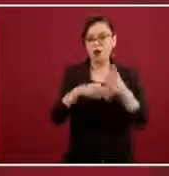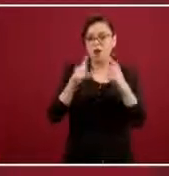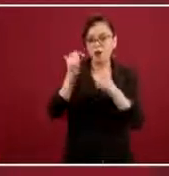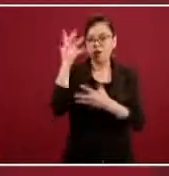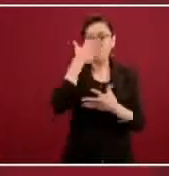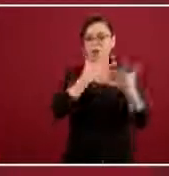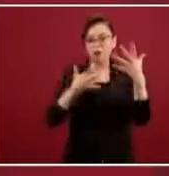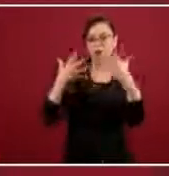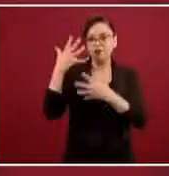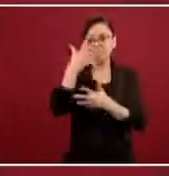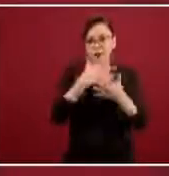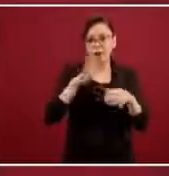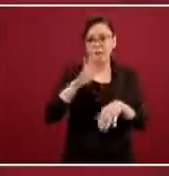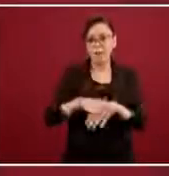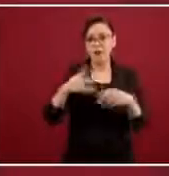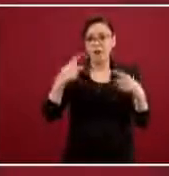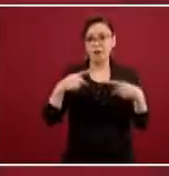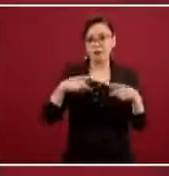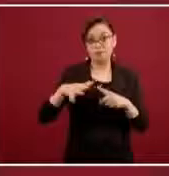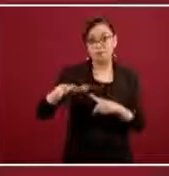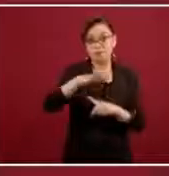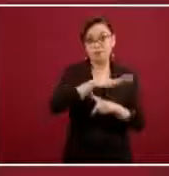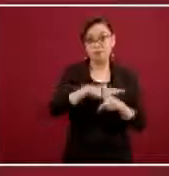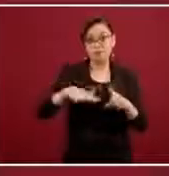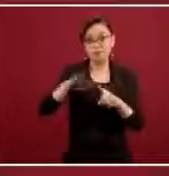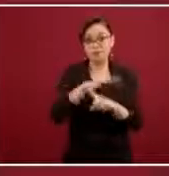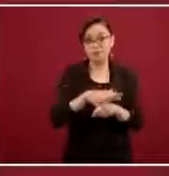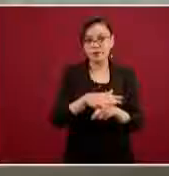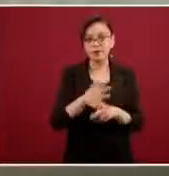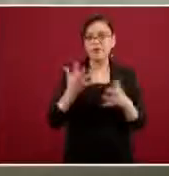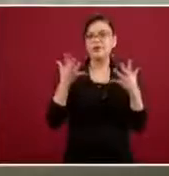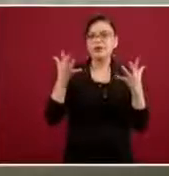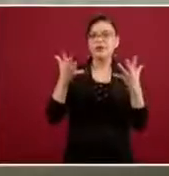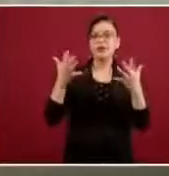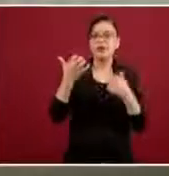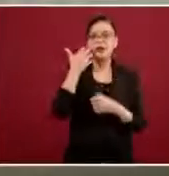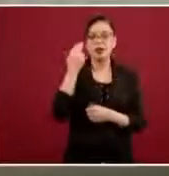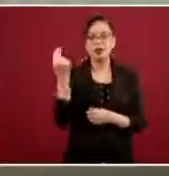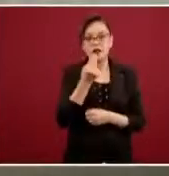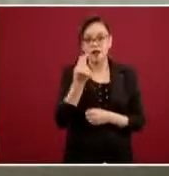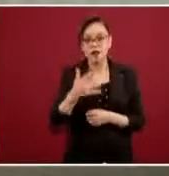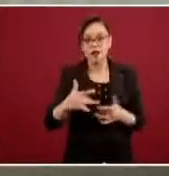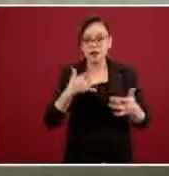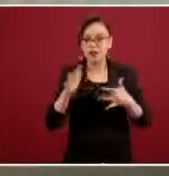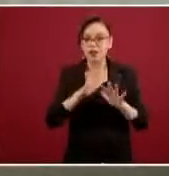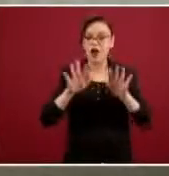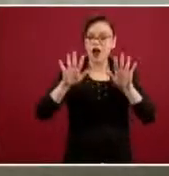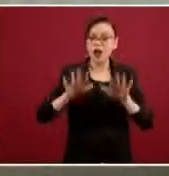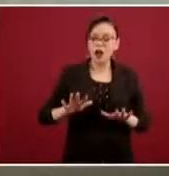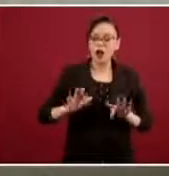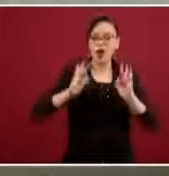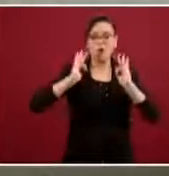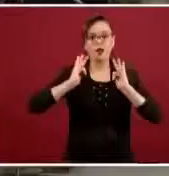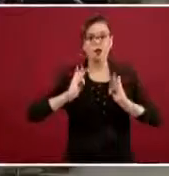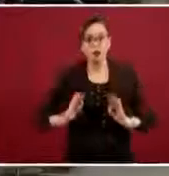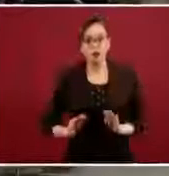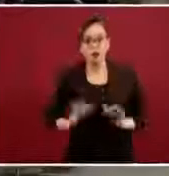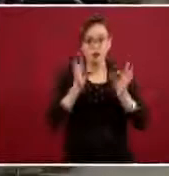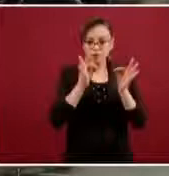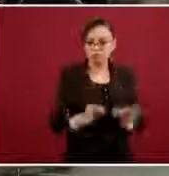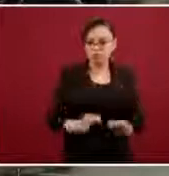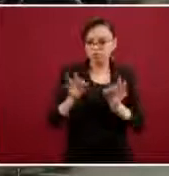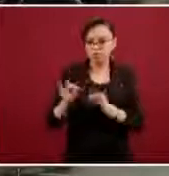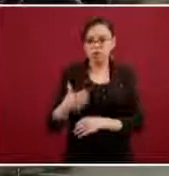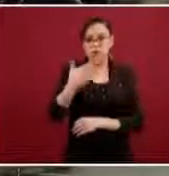una ciudadanía que lo que está ávida es de certezas, de calma, de serenidad, de